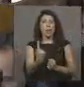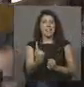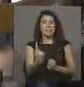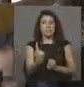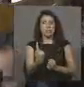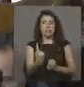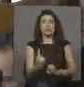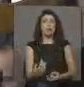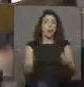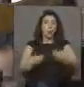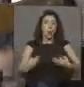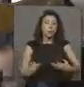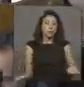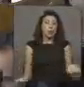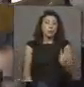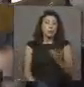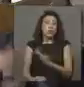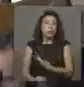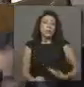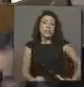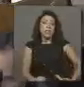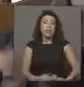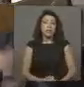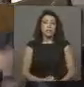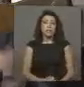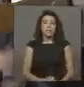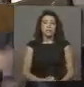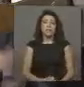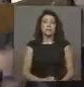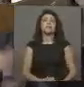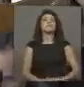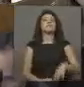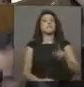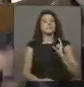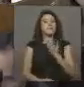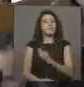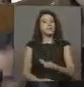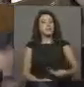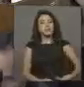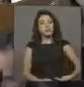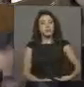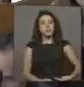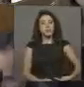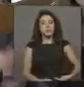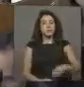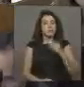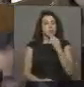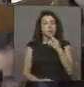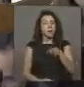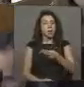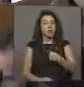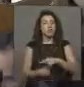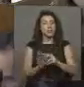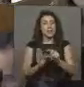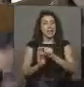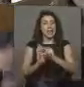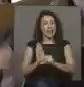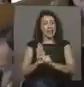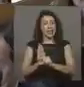Es de toda justicia, señor presidente. Señor presidente, además vamos a hacer